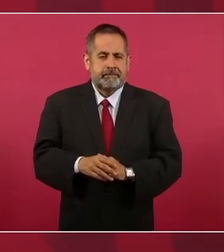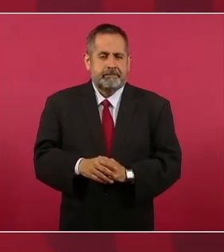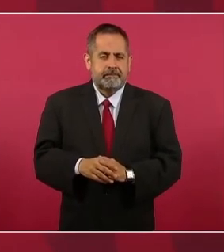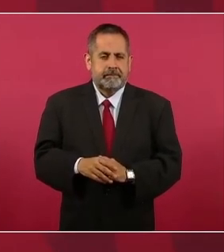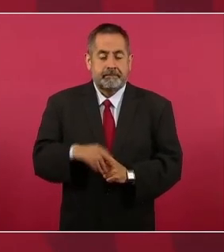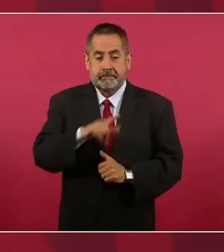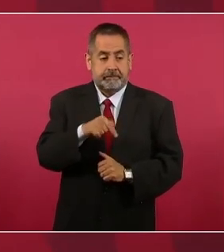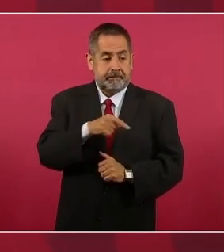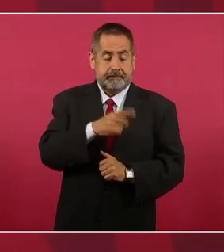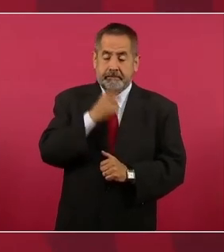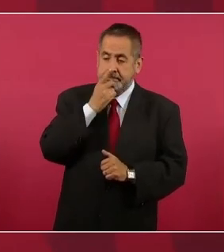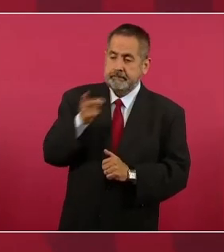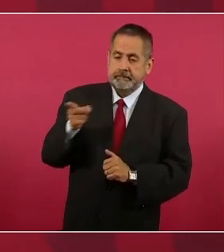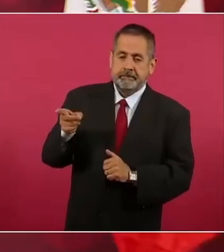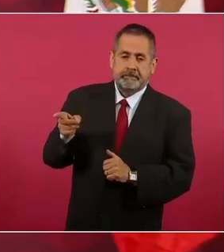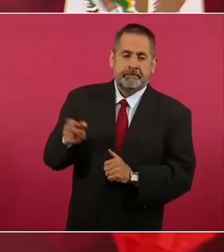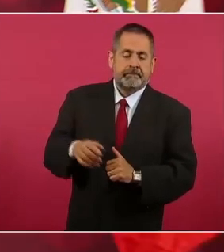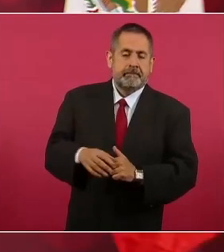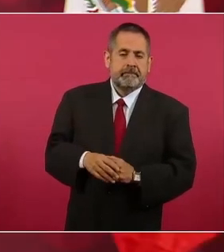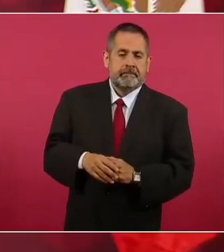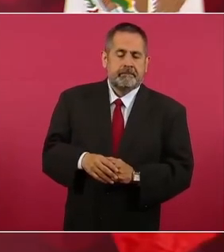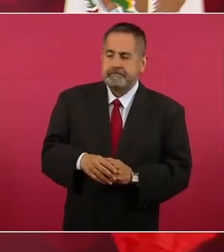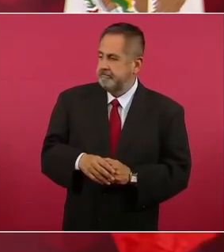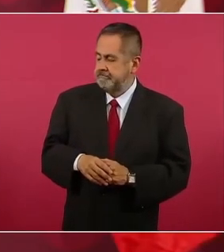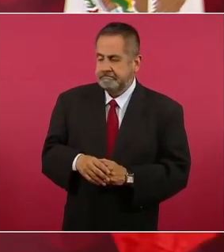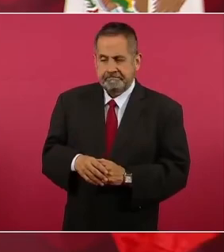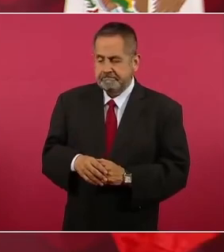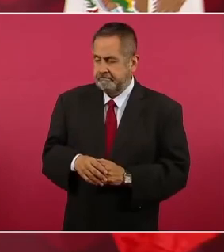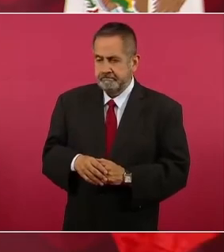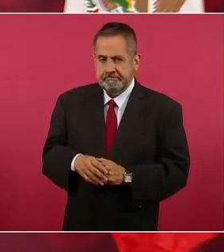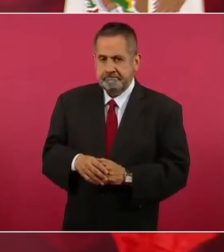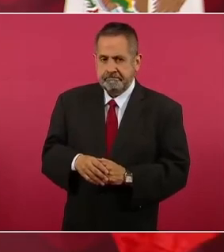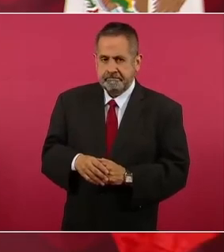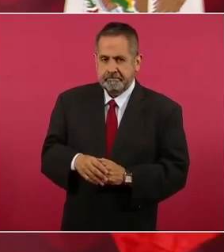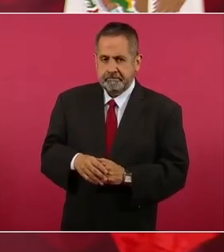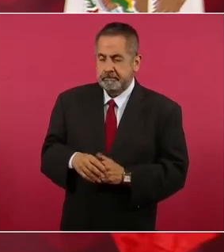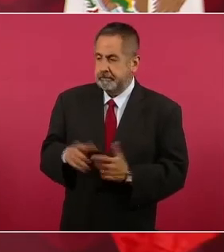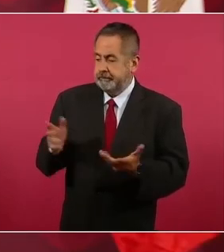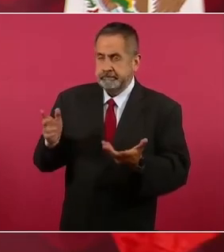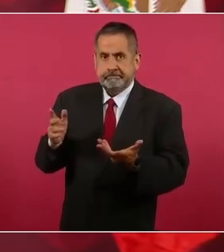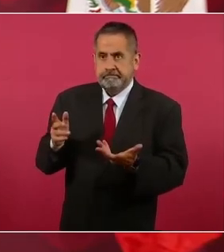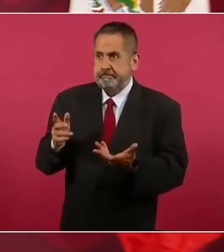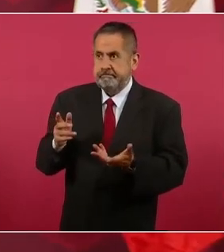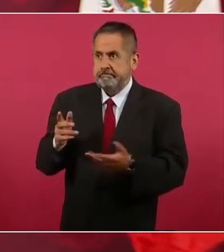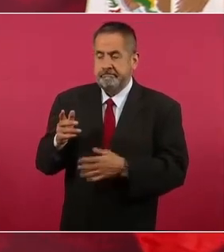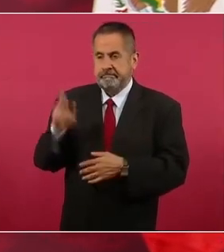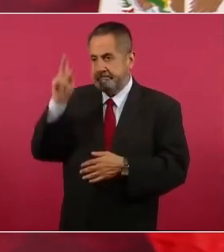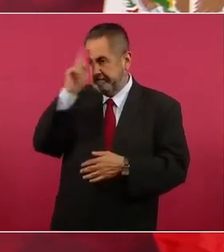Y dice, qué barbaridad, no sé dónde vamos a ir a parar.